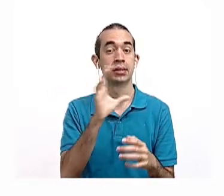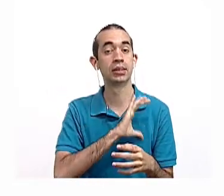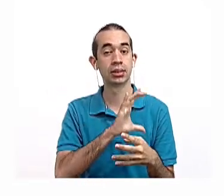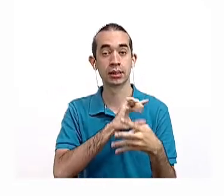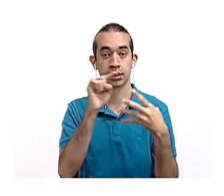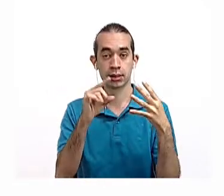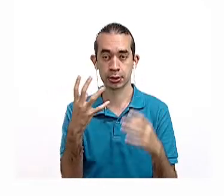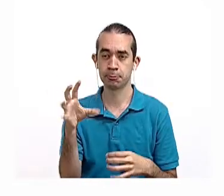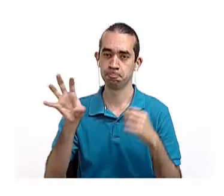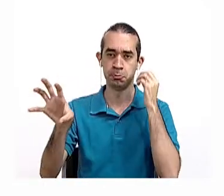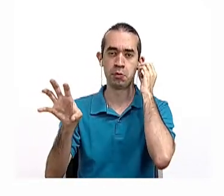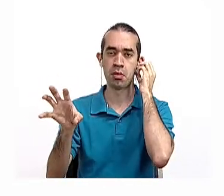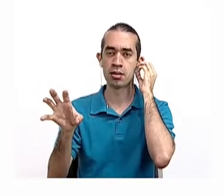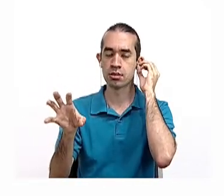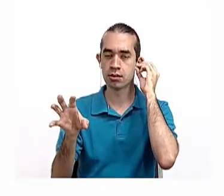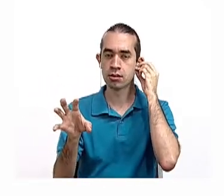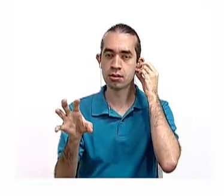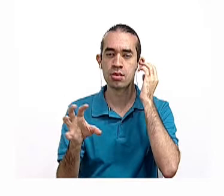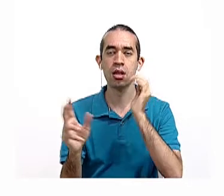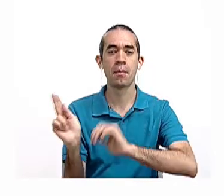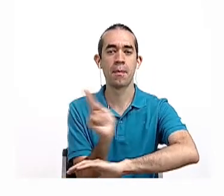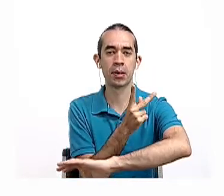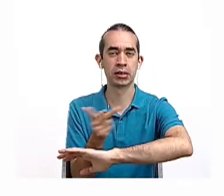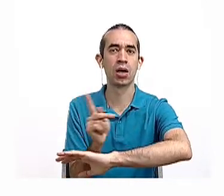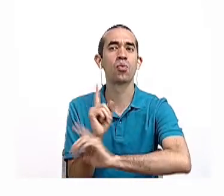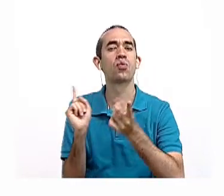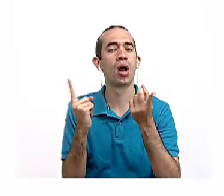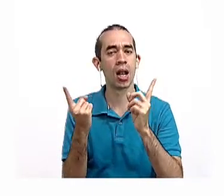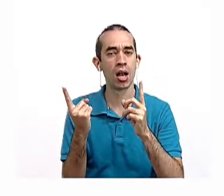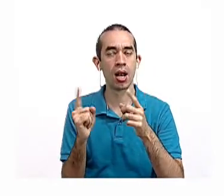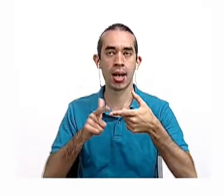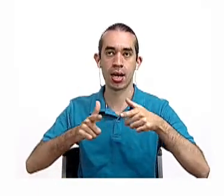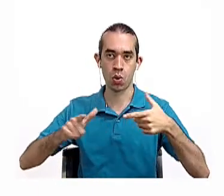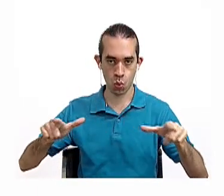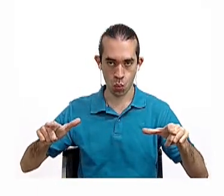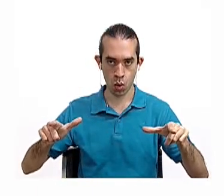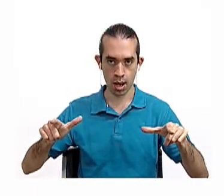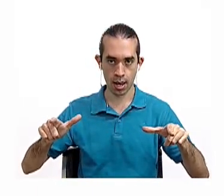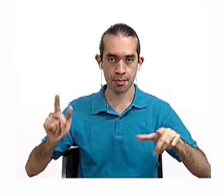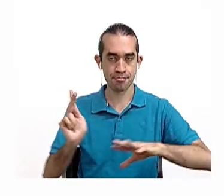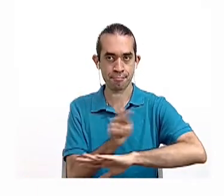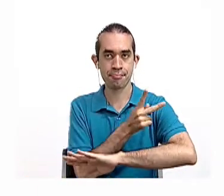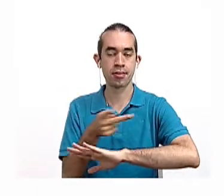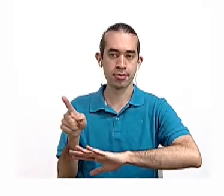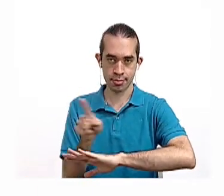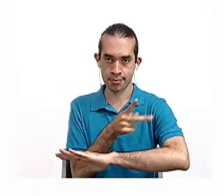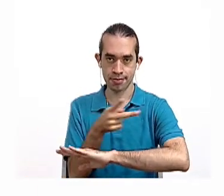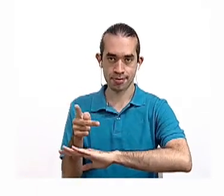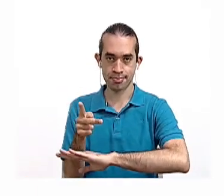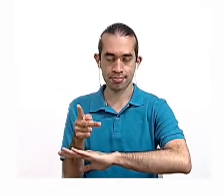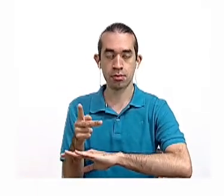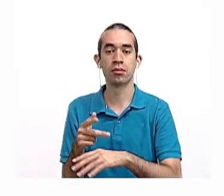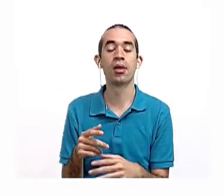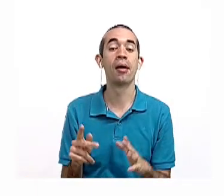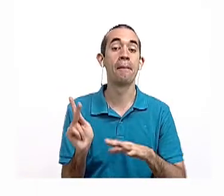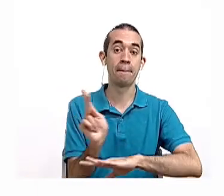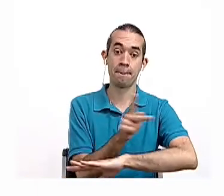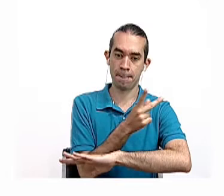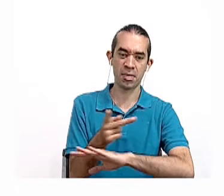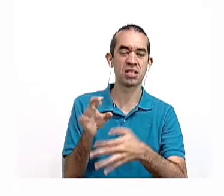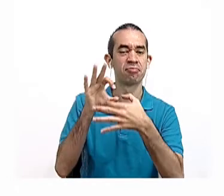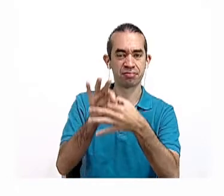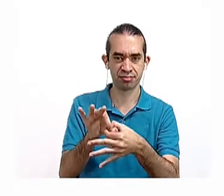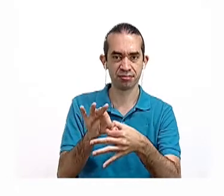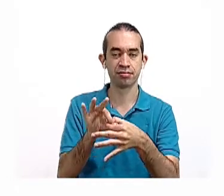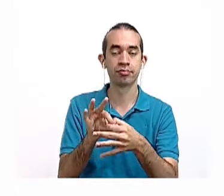propias particulares de la lírica es el lenguaje poético. La poesía estará en función